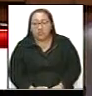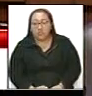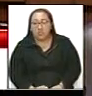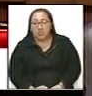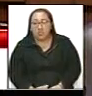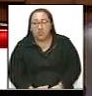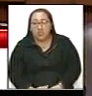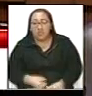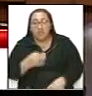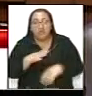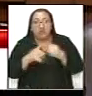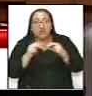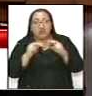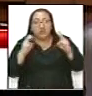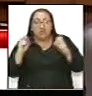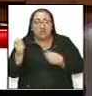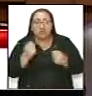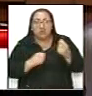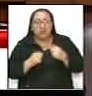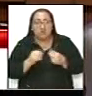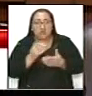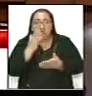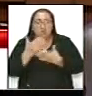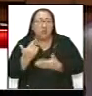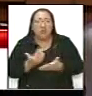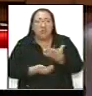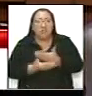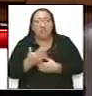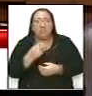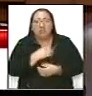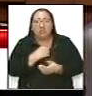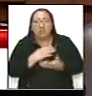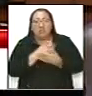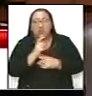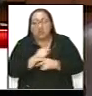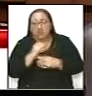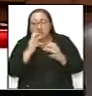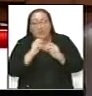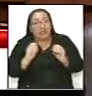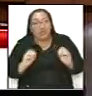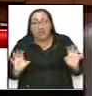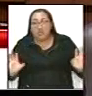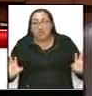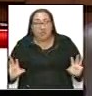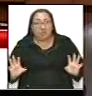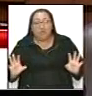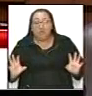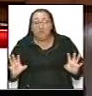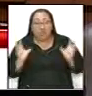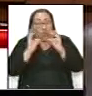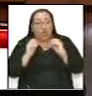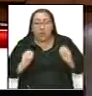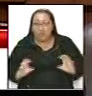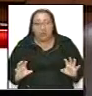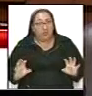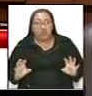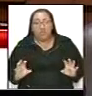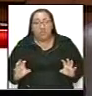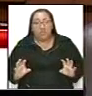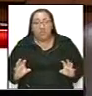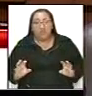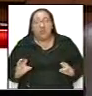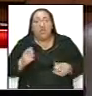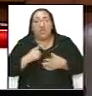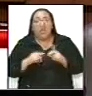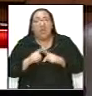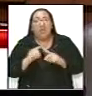realidad de la estructura administrativa y burocrática del Ministerio de Educación, que es un desastre, y la realidad de